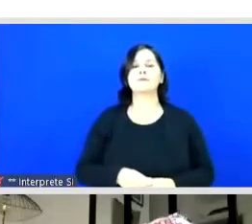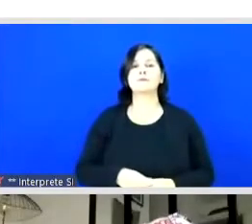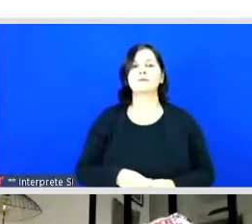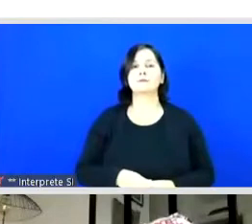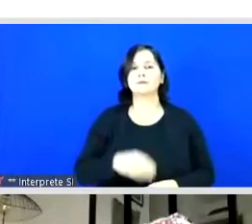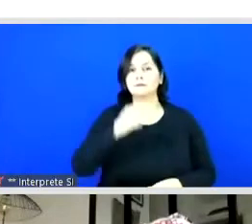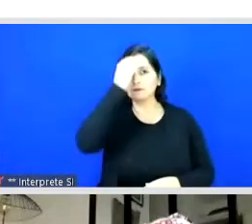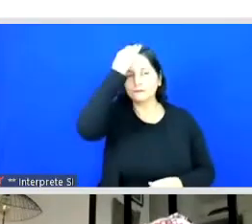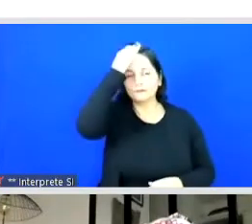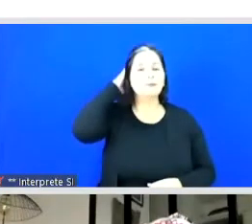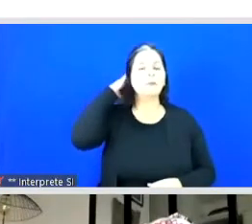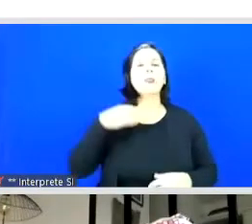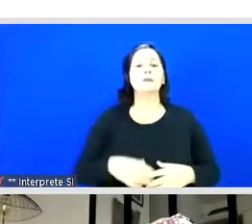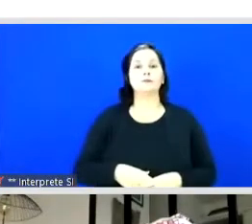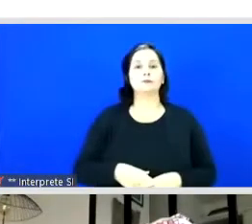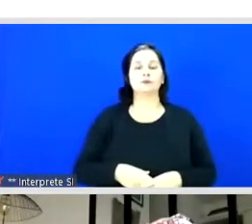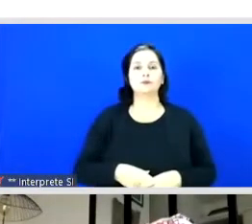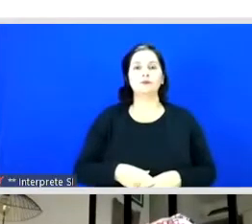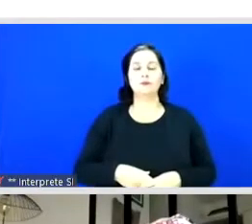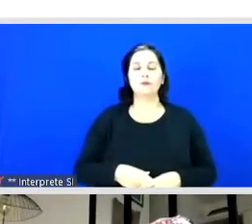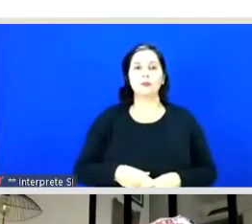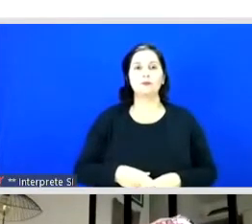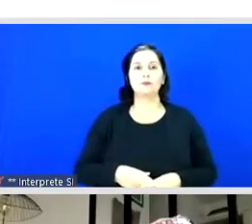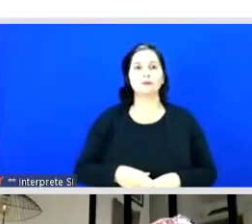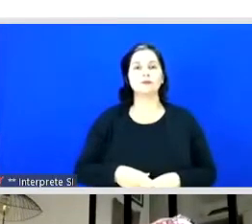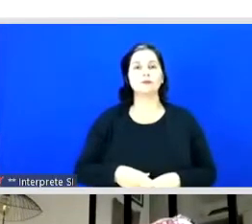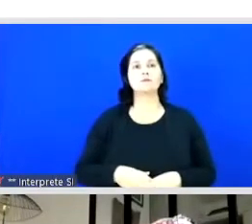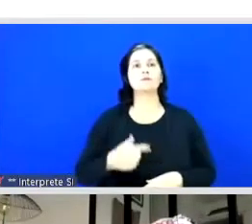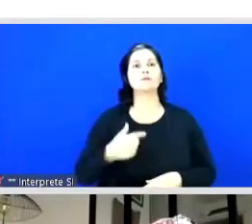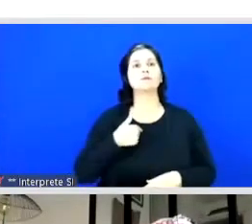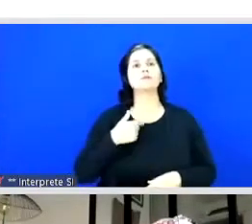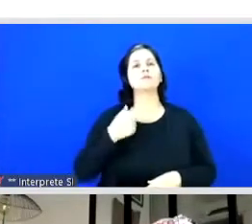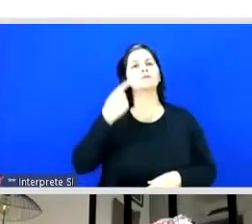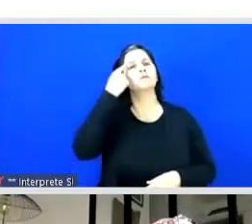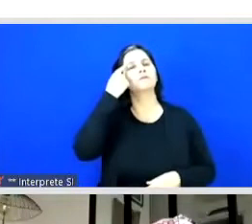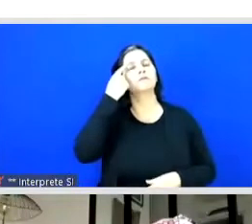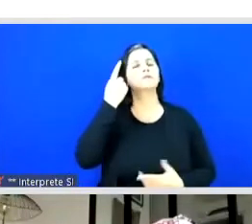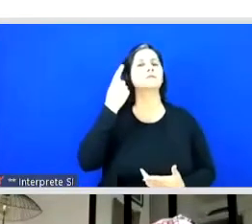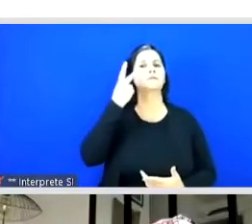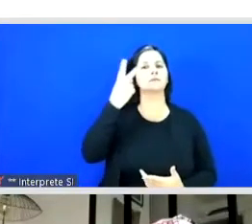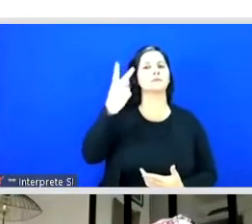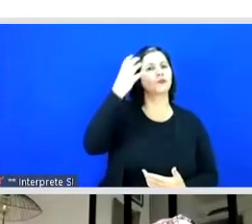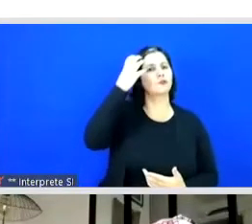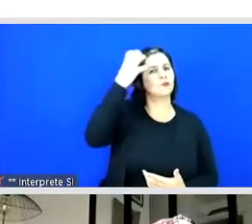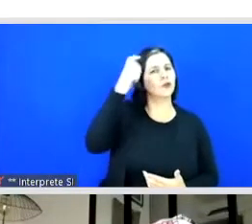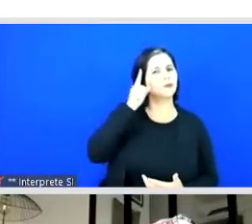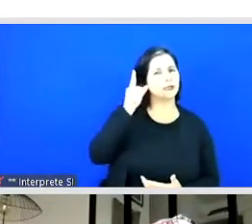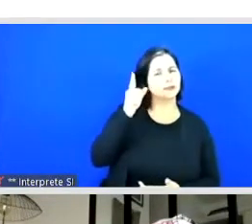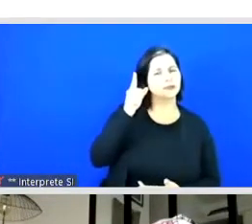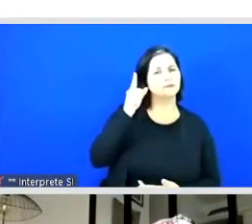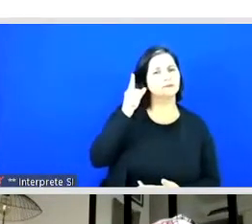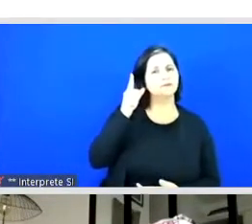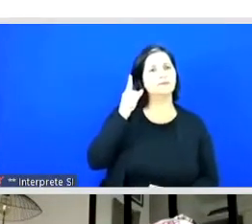los retos que tenemos los gobiernos son muy grandes, pero que tenemos a nuestro alcance la